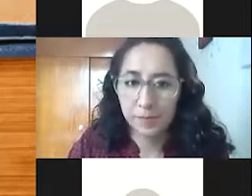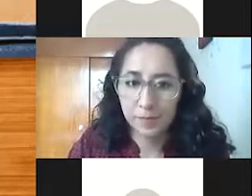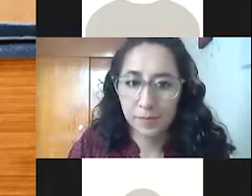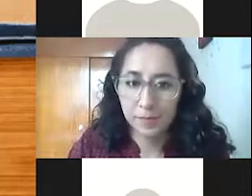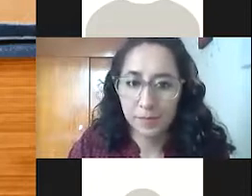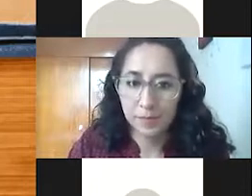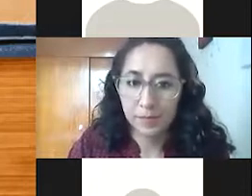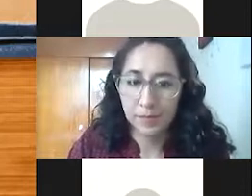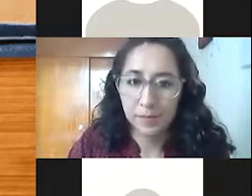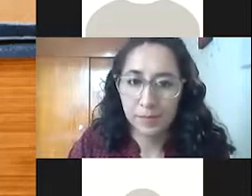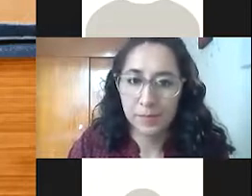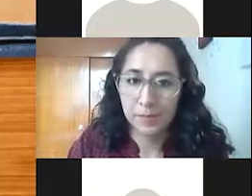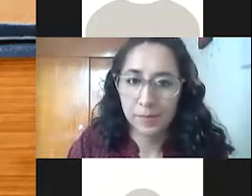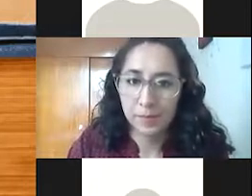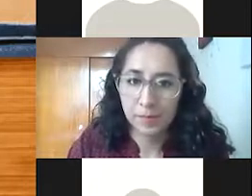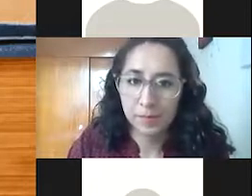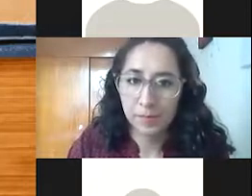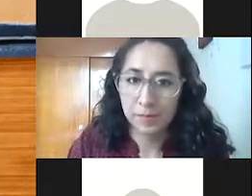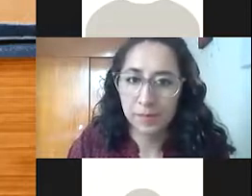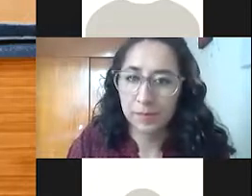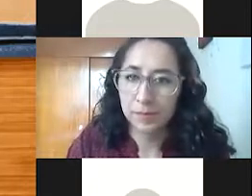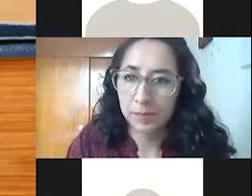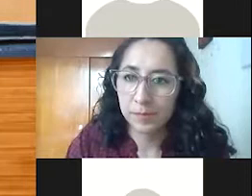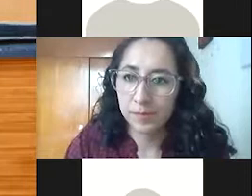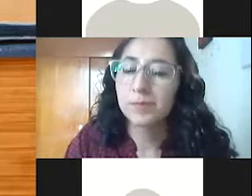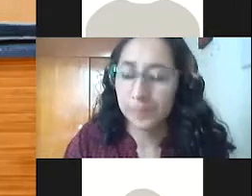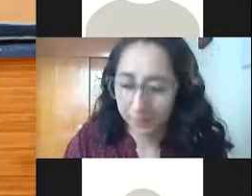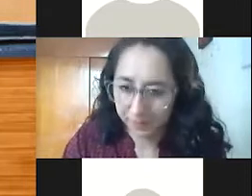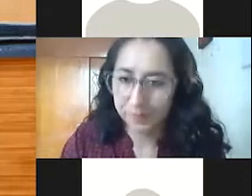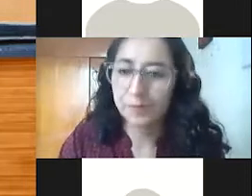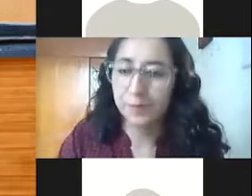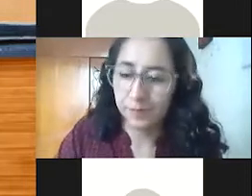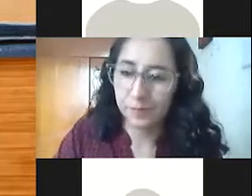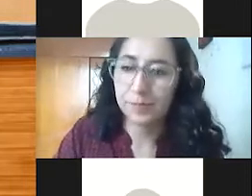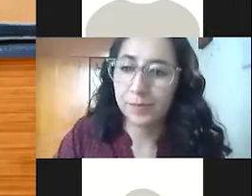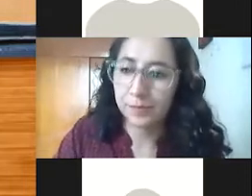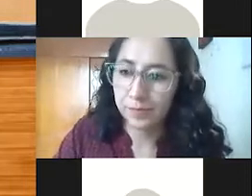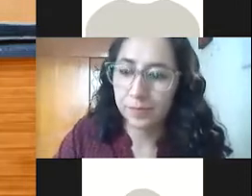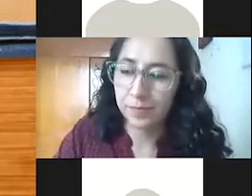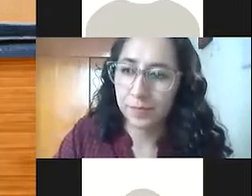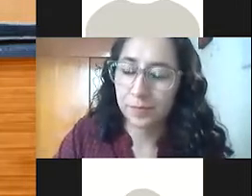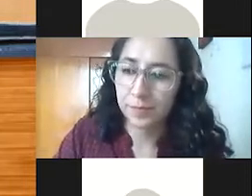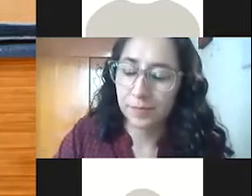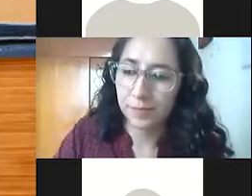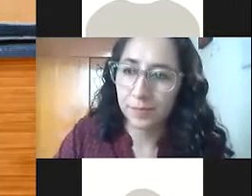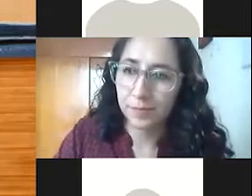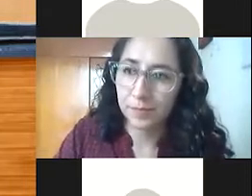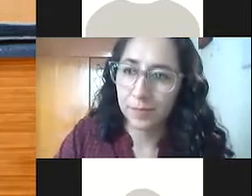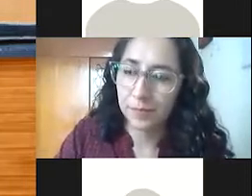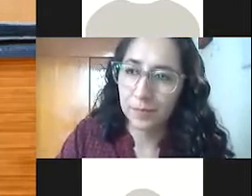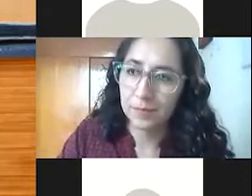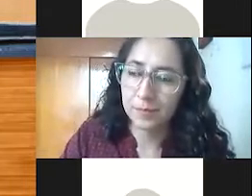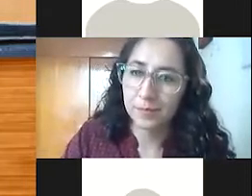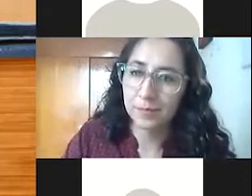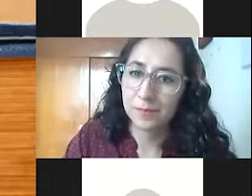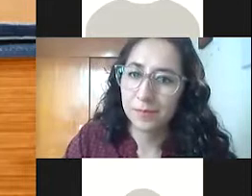tercera, pues puede ser un tema ecológico para bajar un poco ahí el tema de los índices de contaminación de esa